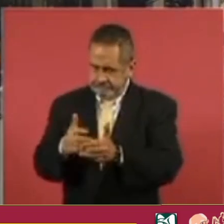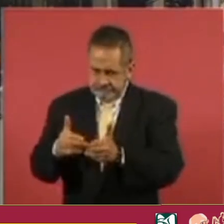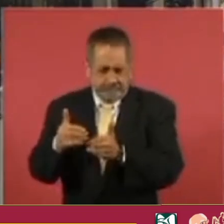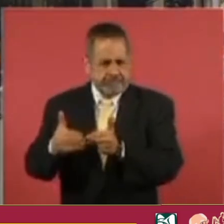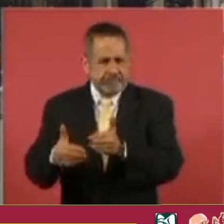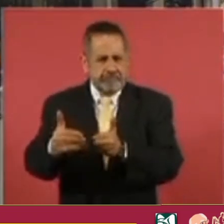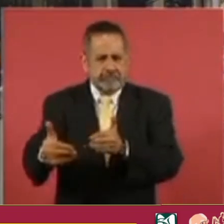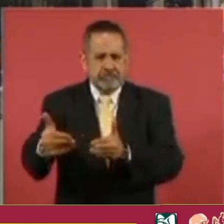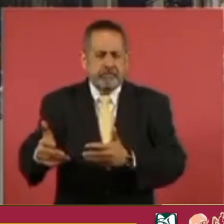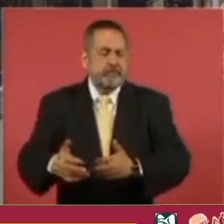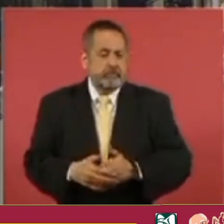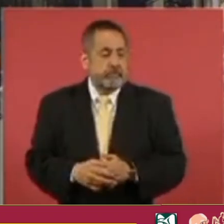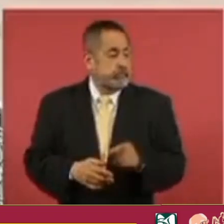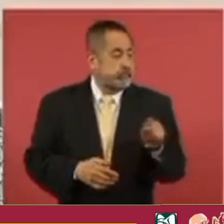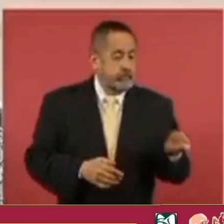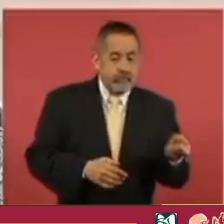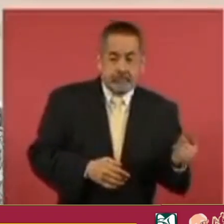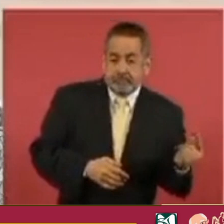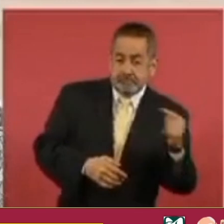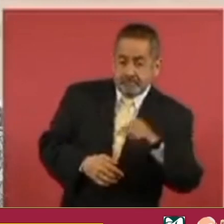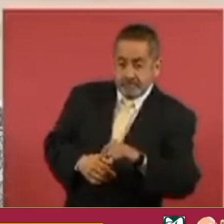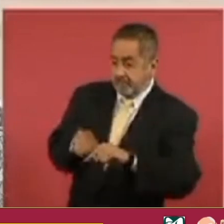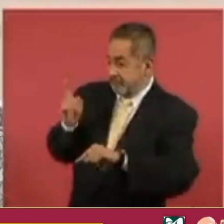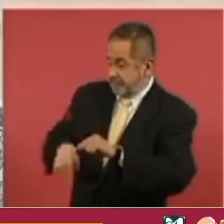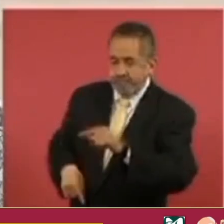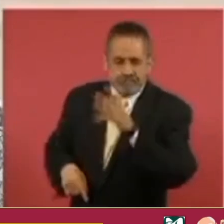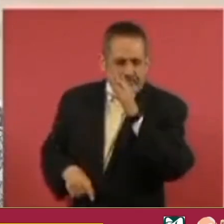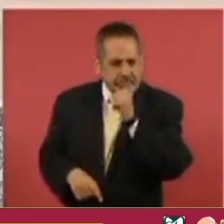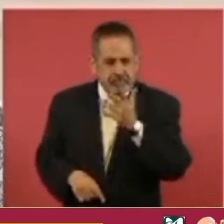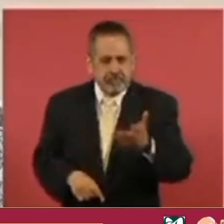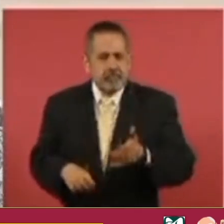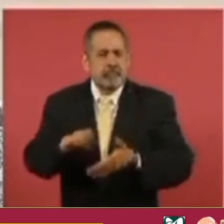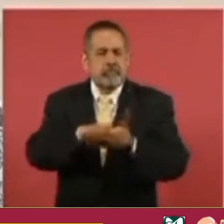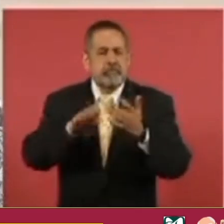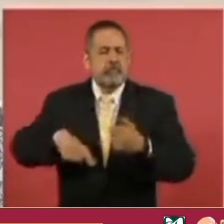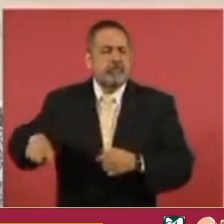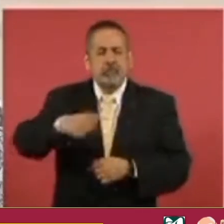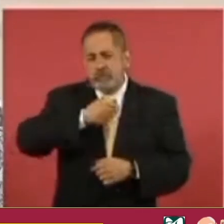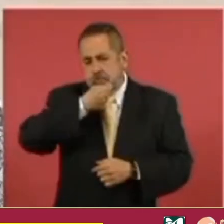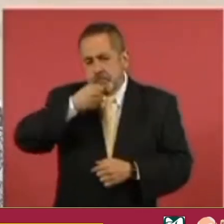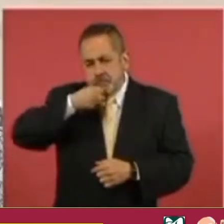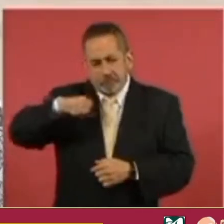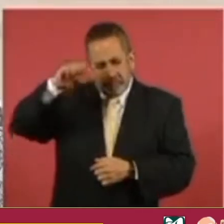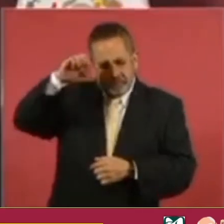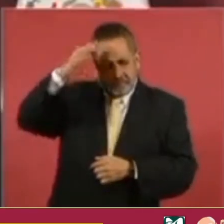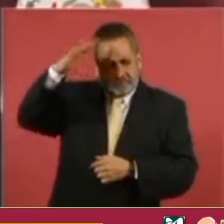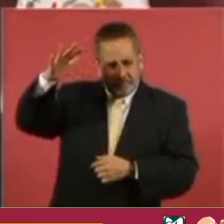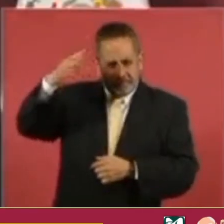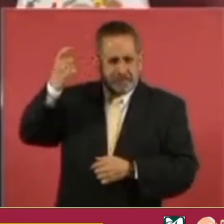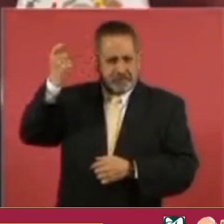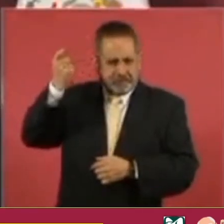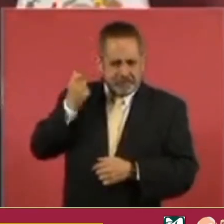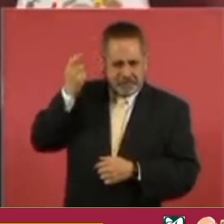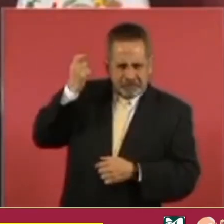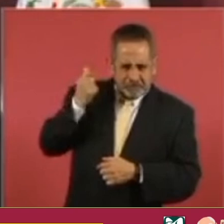¿Cómo van a darle marcha atrás al programa de la pensión a los adultos mayores?